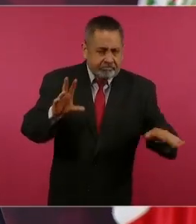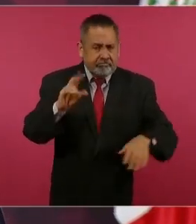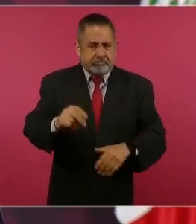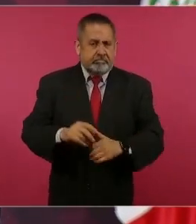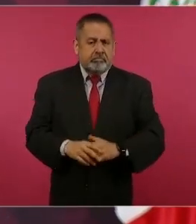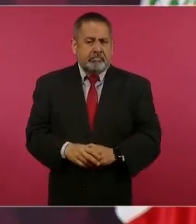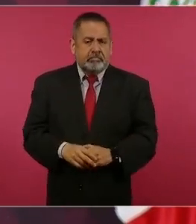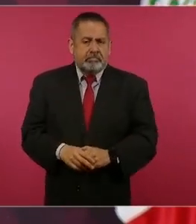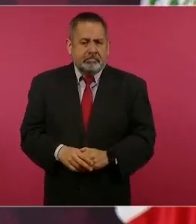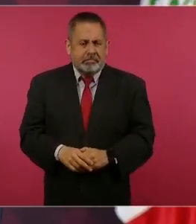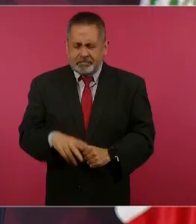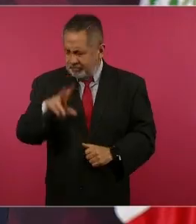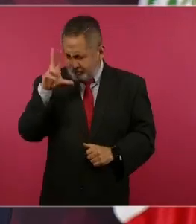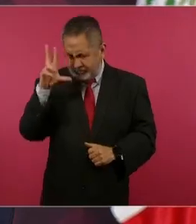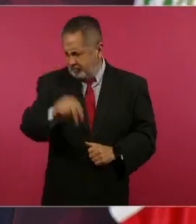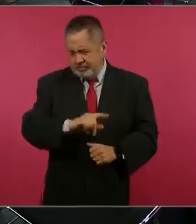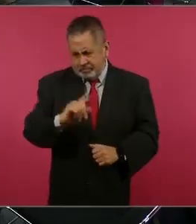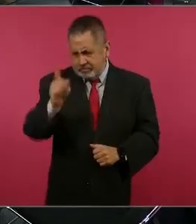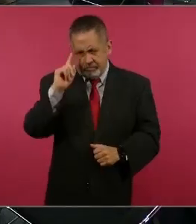no